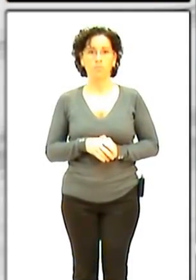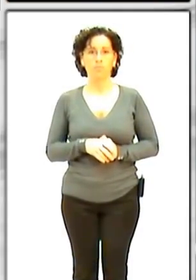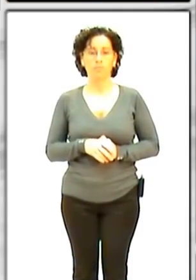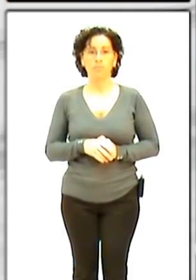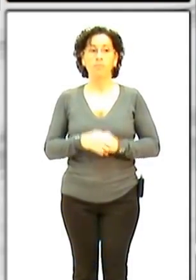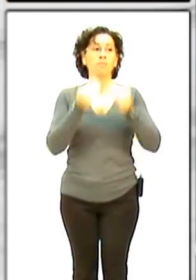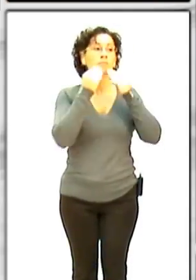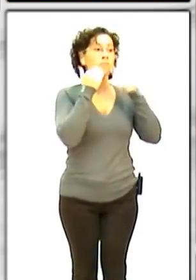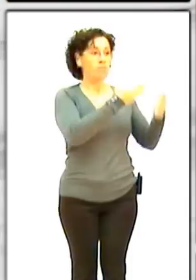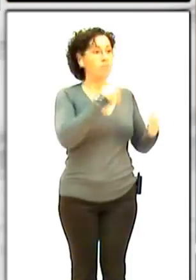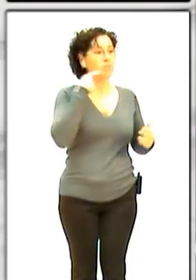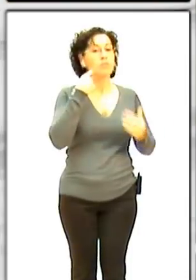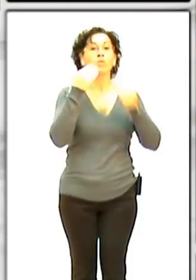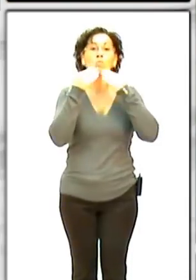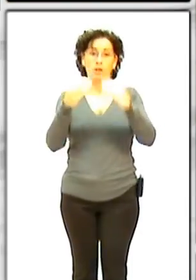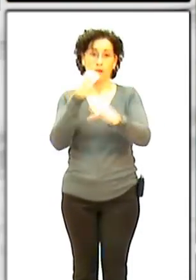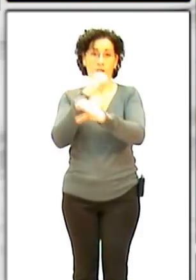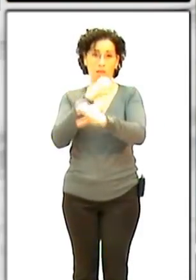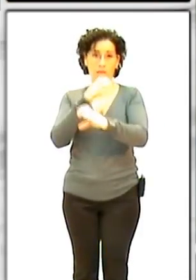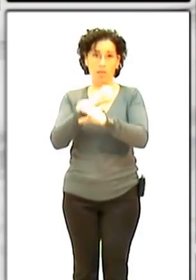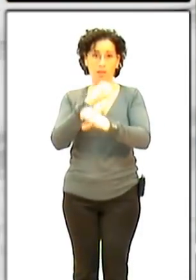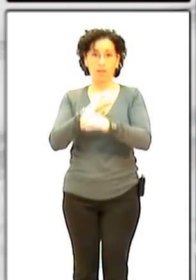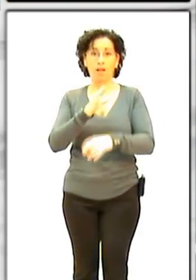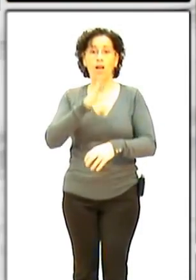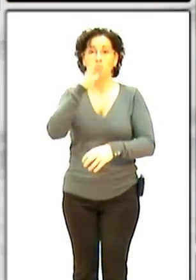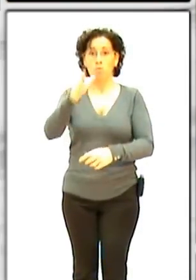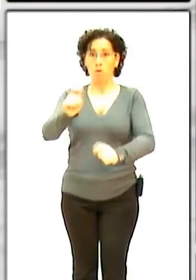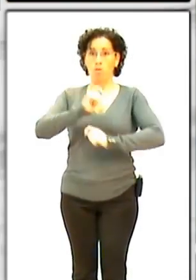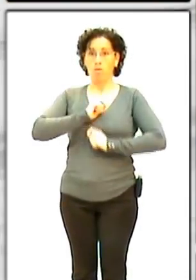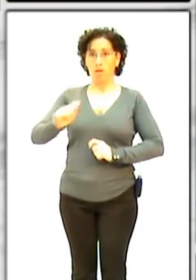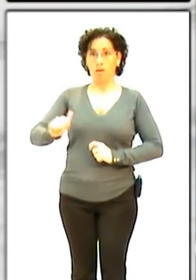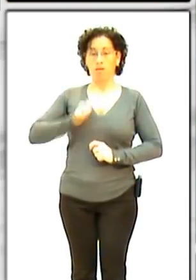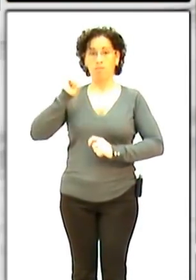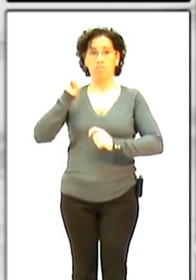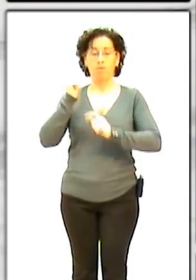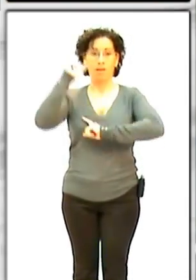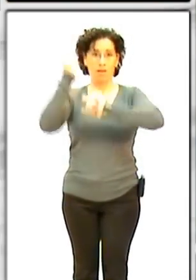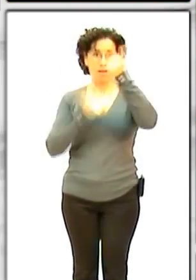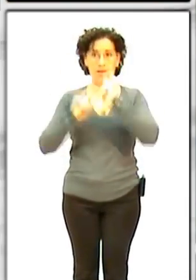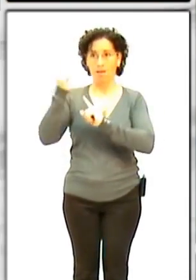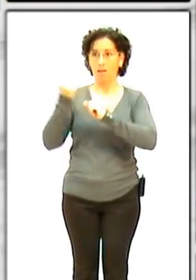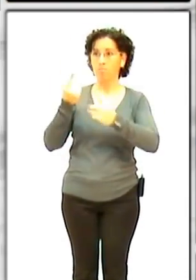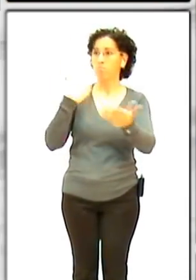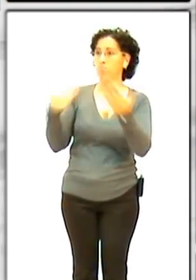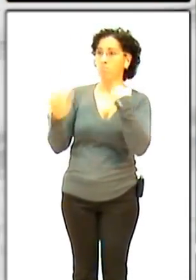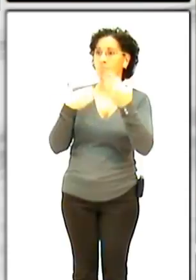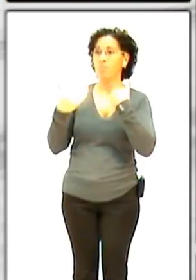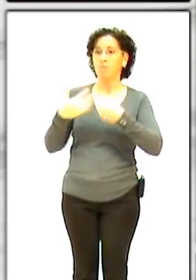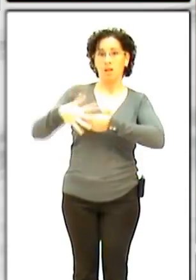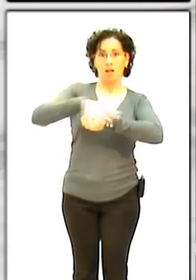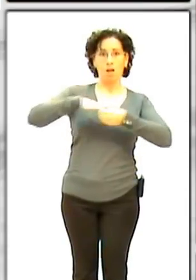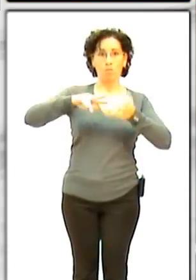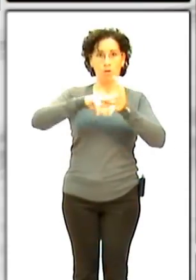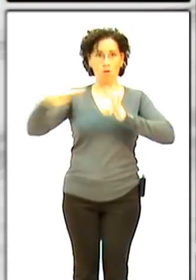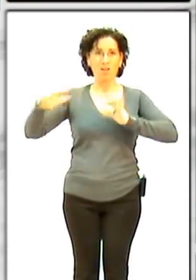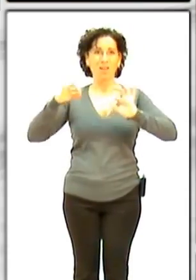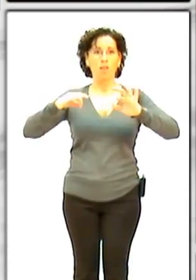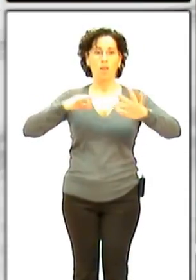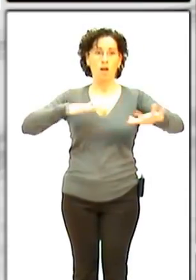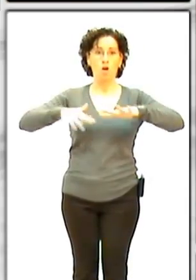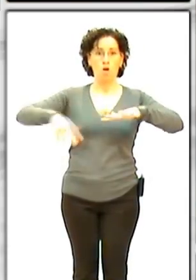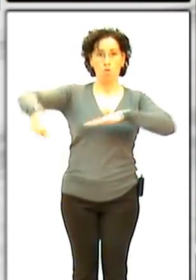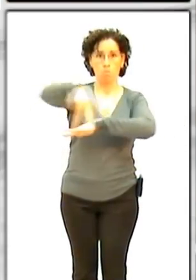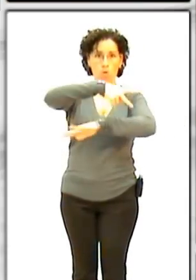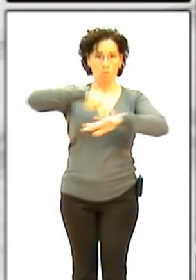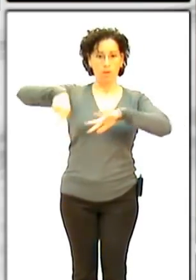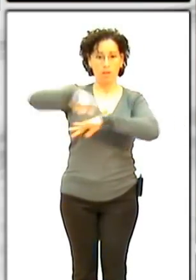Muchas gracias al CENTAC por darnos la posibilidad de poder debatir con todos ustedes el ámbito de tecnologías de movilidad en el campo de